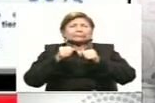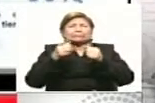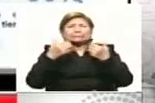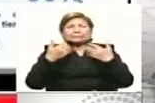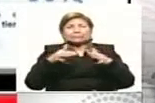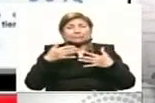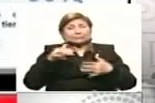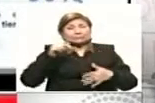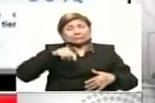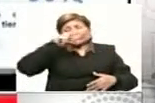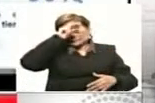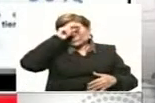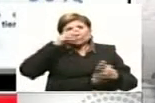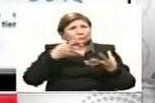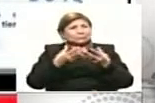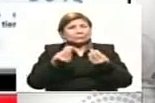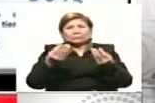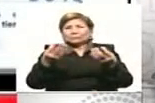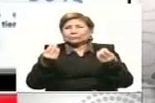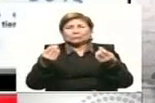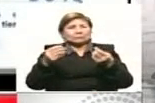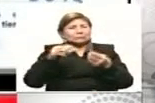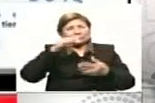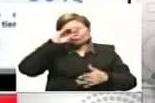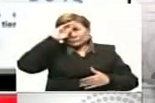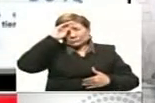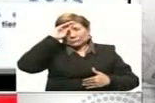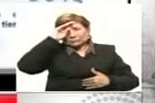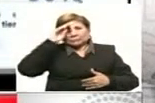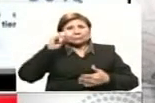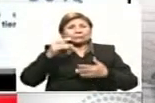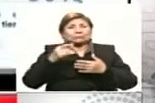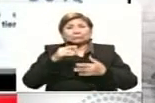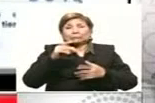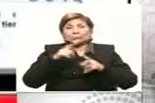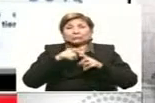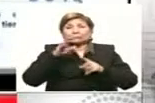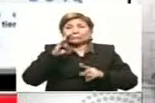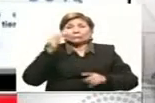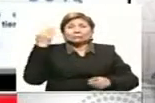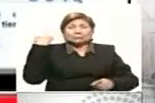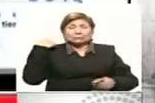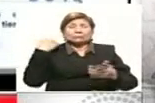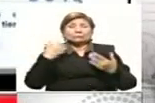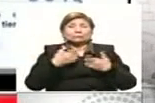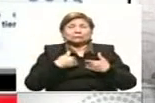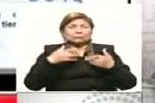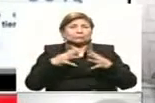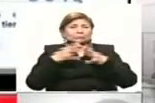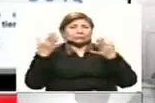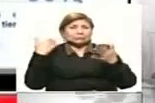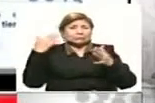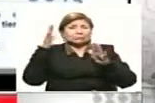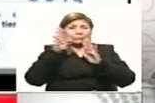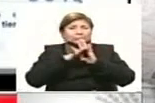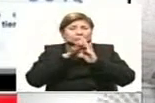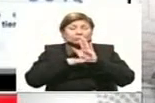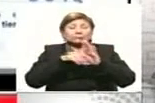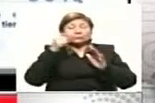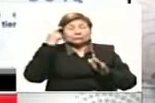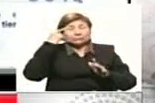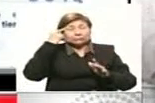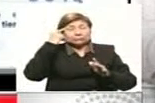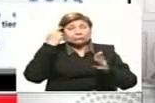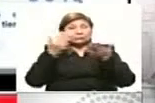de haber tanto subregistro de esta enfermedad. La aspiración que se tenía era bastante más baja. Pensamos que tenemos que